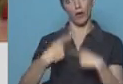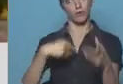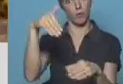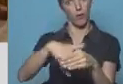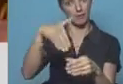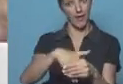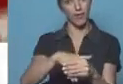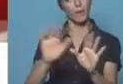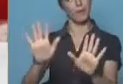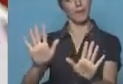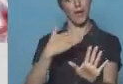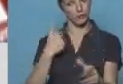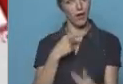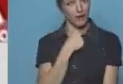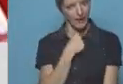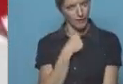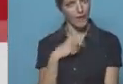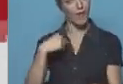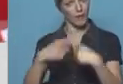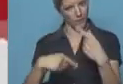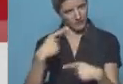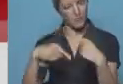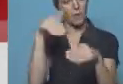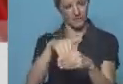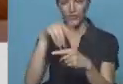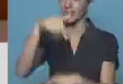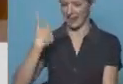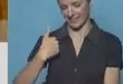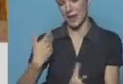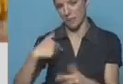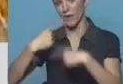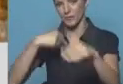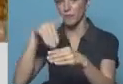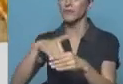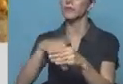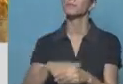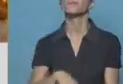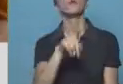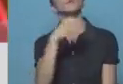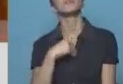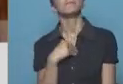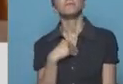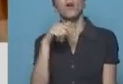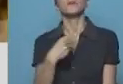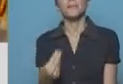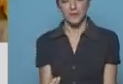elecciones. No, que siga habiendo elecciones en la República Argentina, por favor. Se habla mucho de esto, ¿cómo lo vive usted? Bueno, como mandataria,